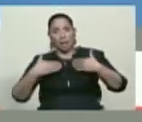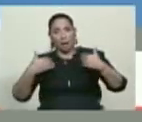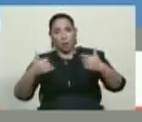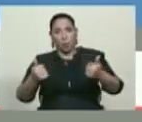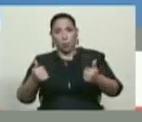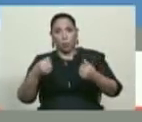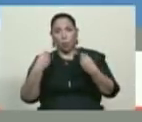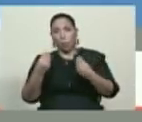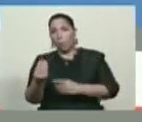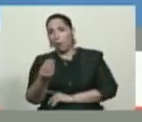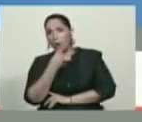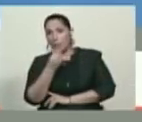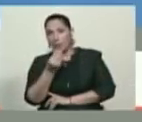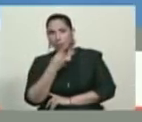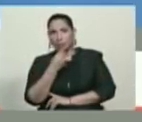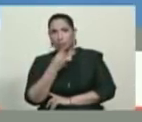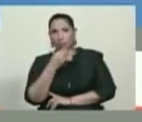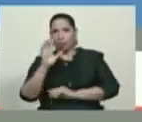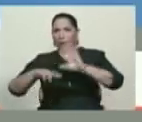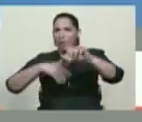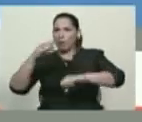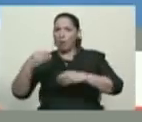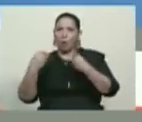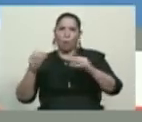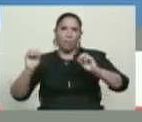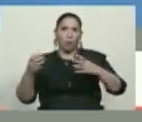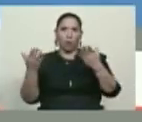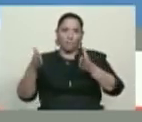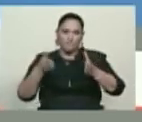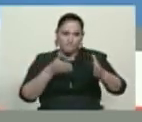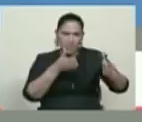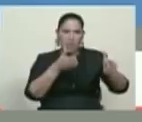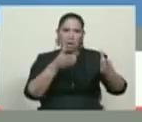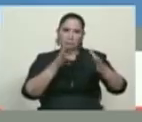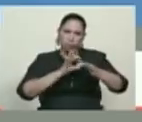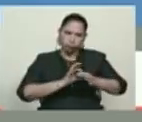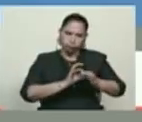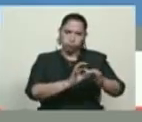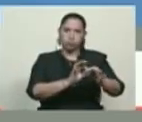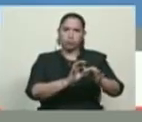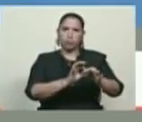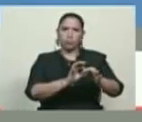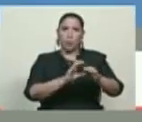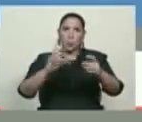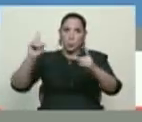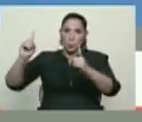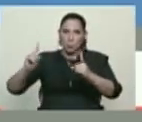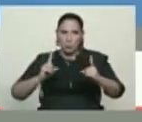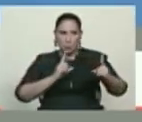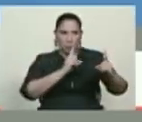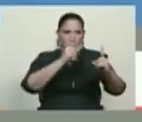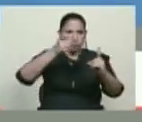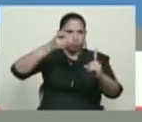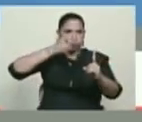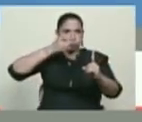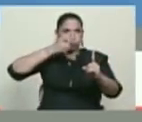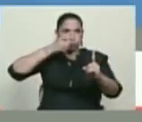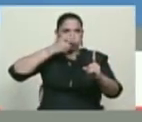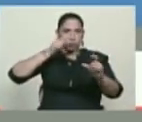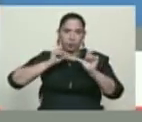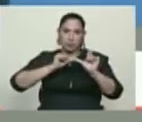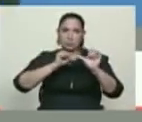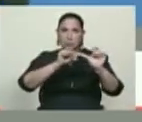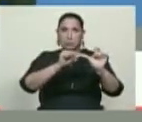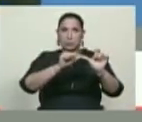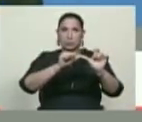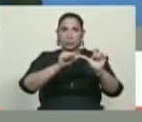la alimentación? Y cuando se logra por vías alternativas, bajo una persecución permanente, bueno, incluso